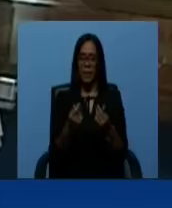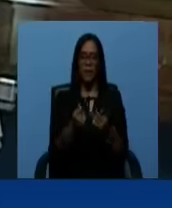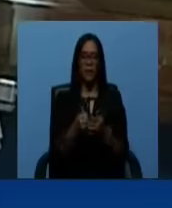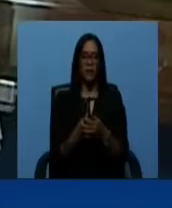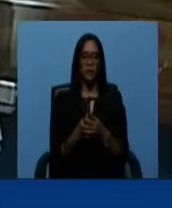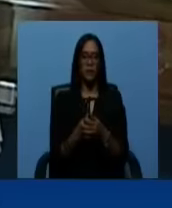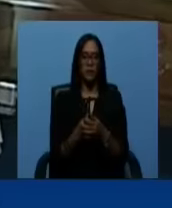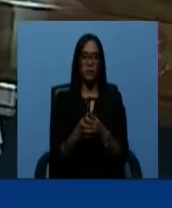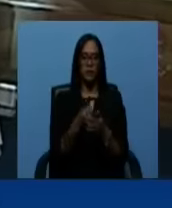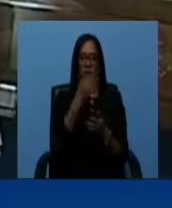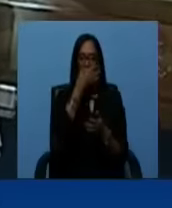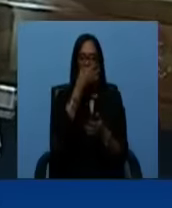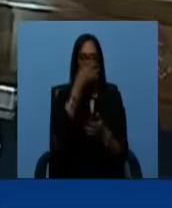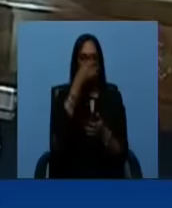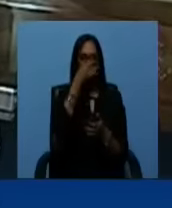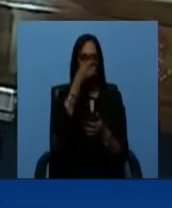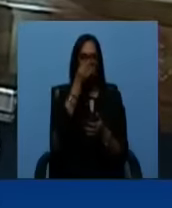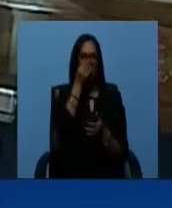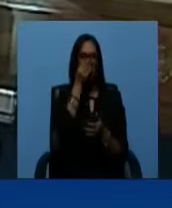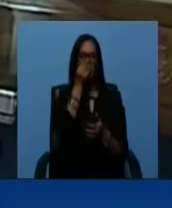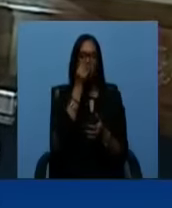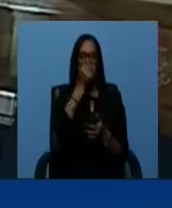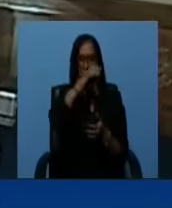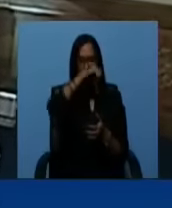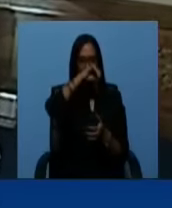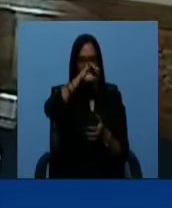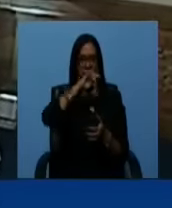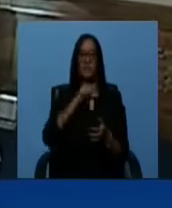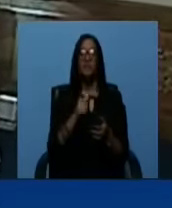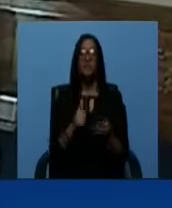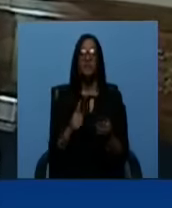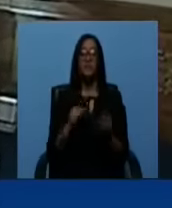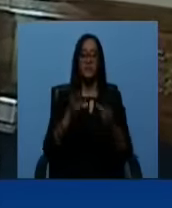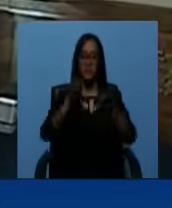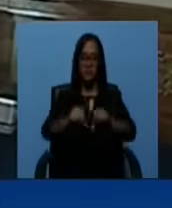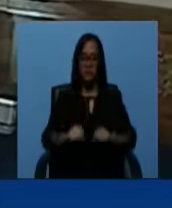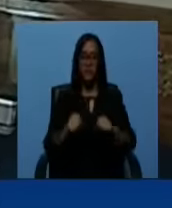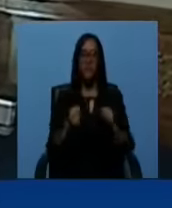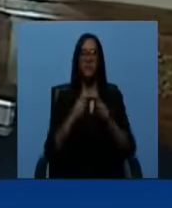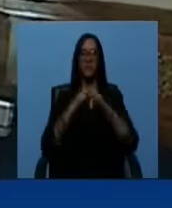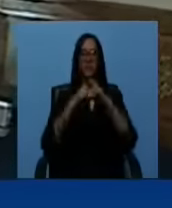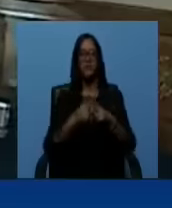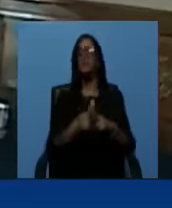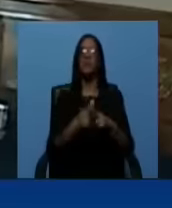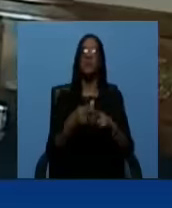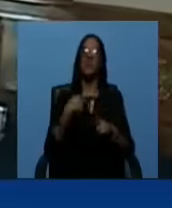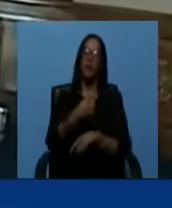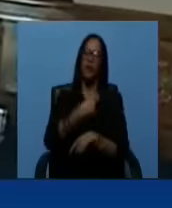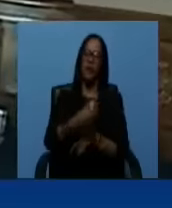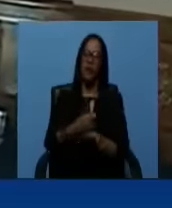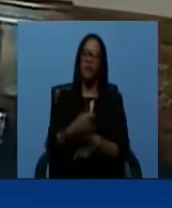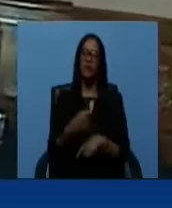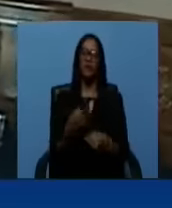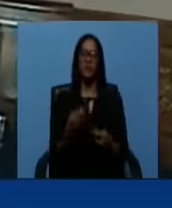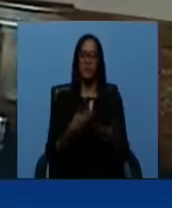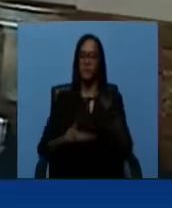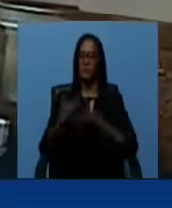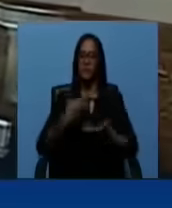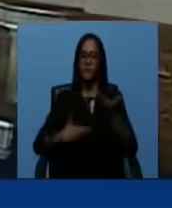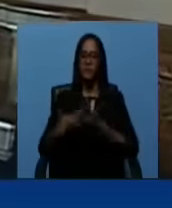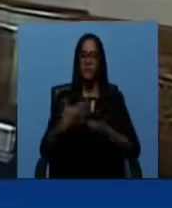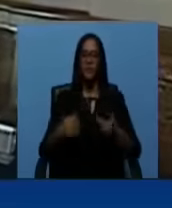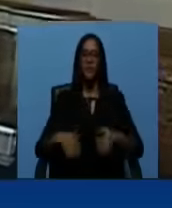del acceso al crédito, al financiamiento, apuntando a las carteras que efectivamente crean